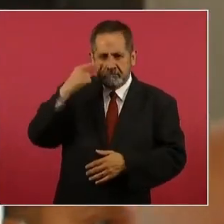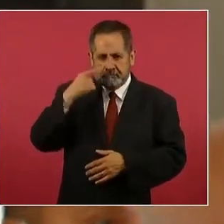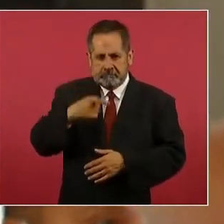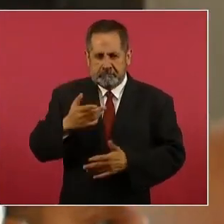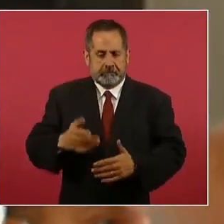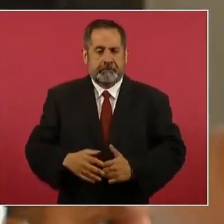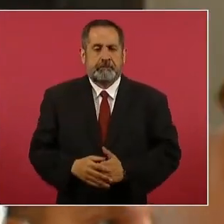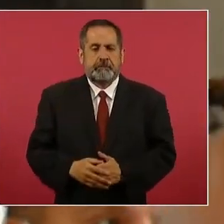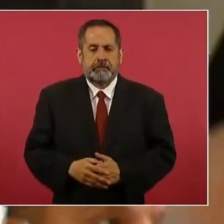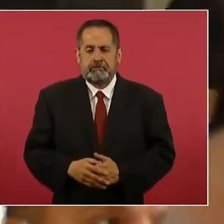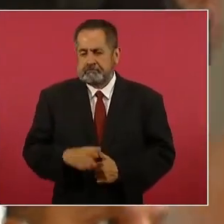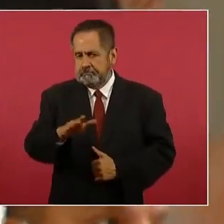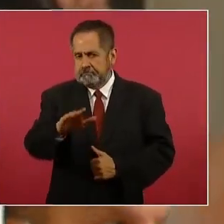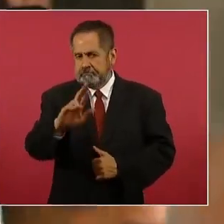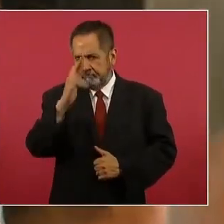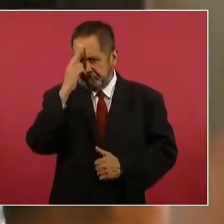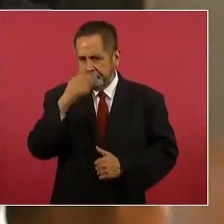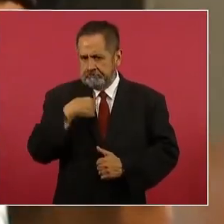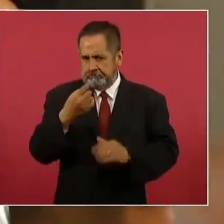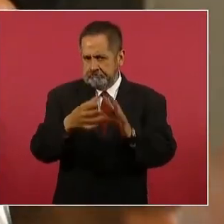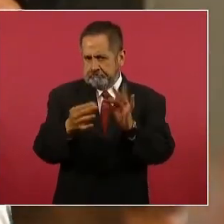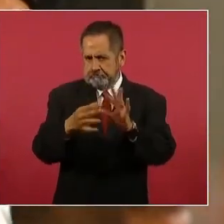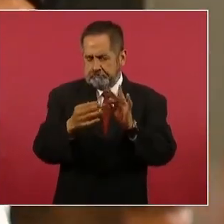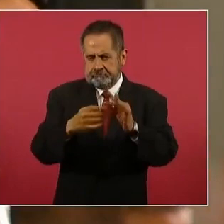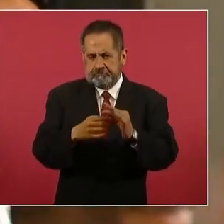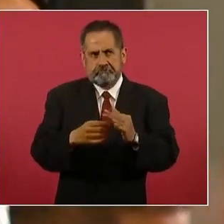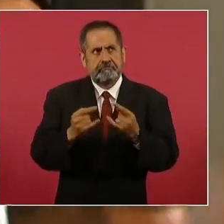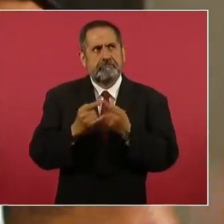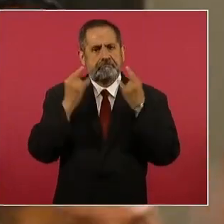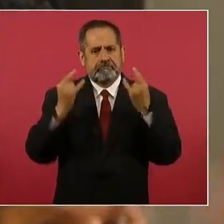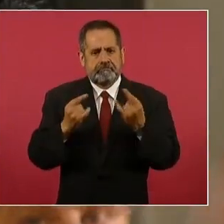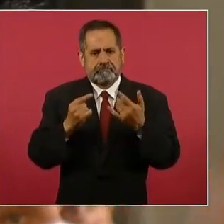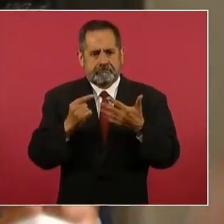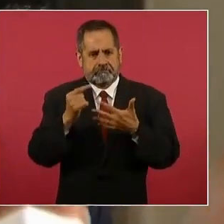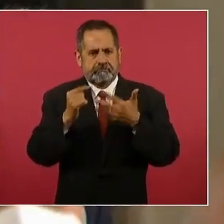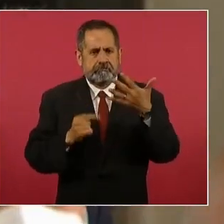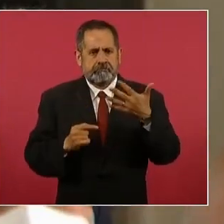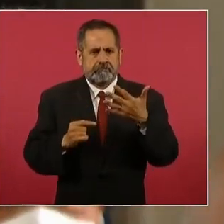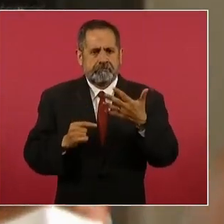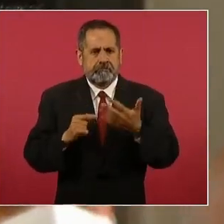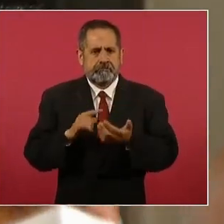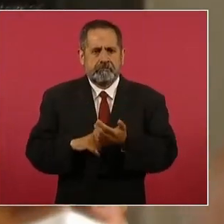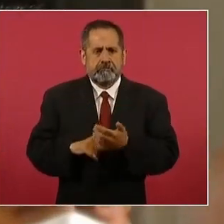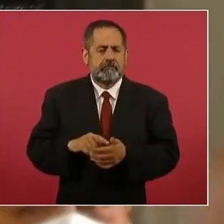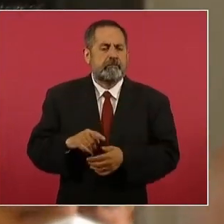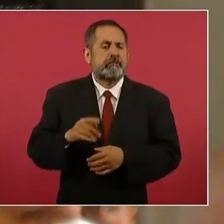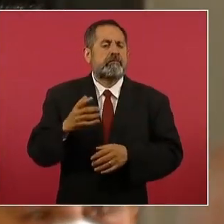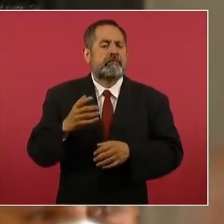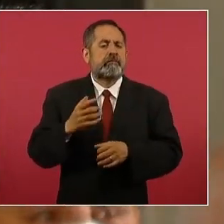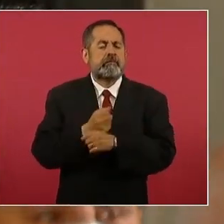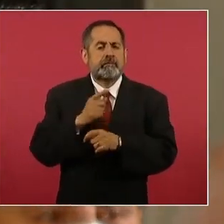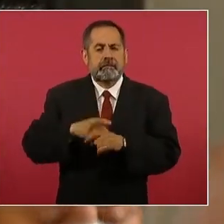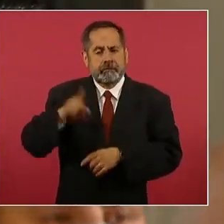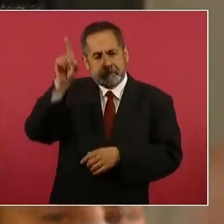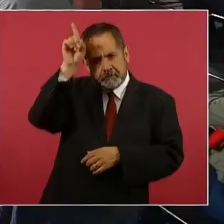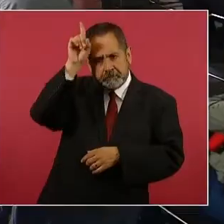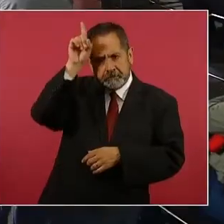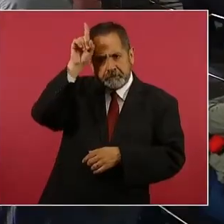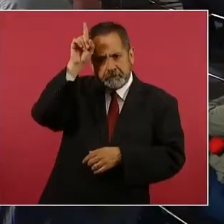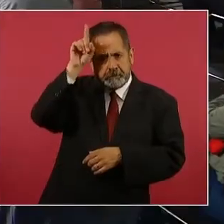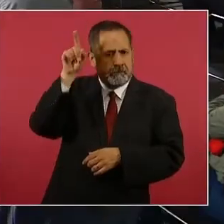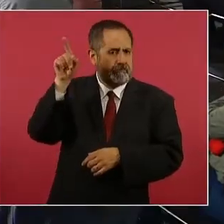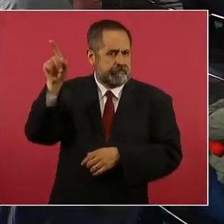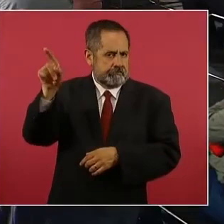Por ello recuerdo a un personaje, señor presidente, a la altura de Nelson Mandela, que